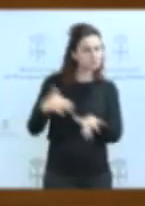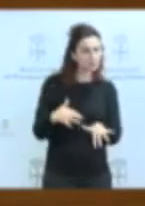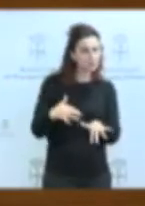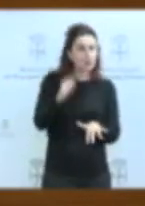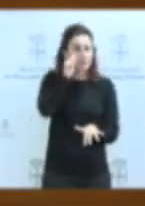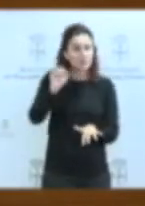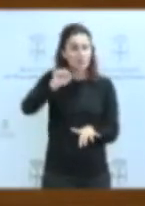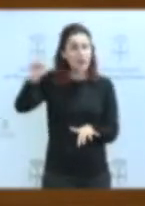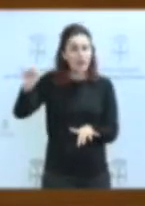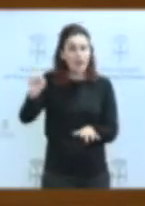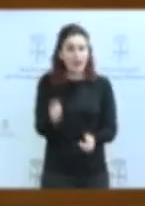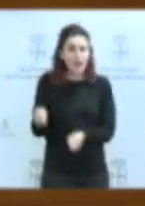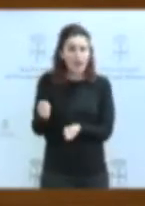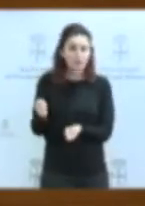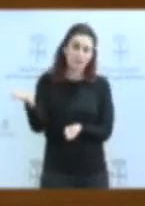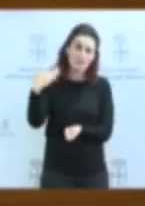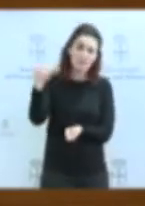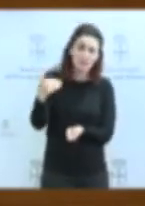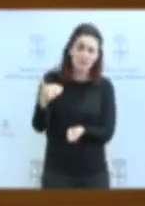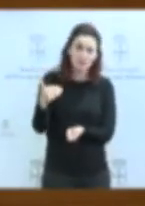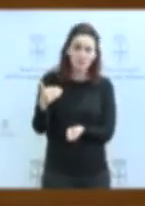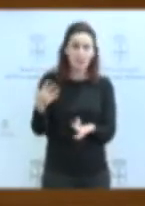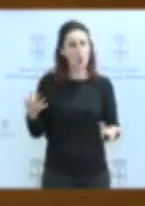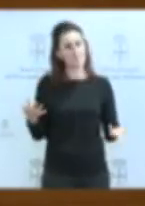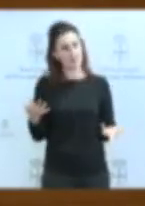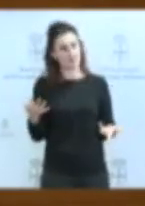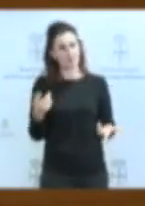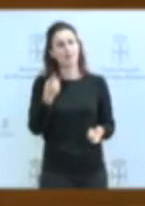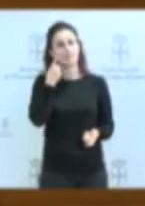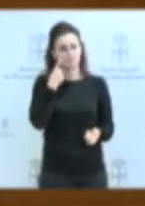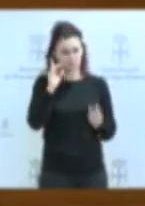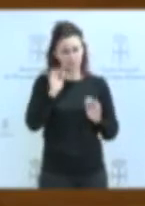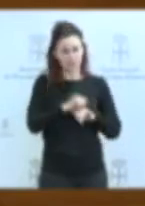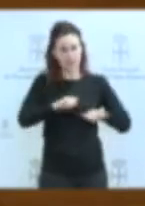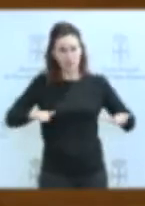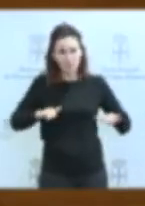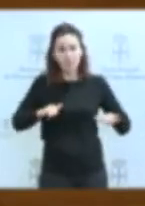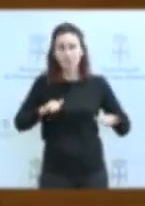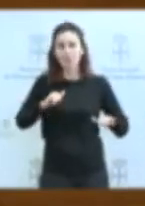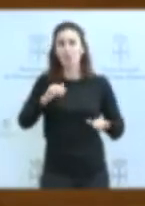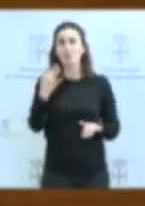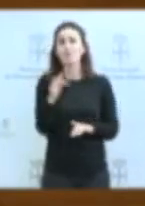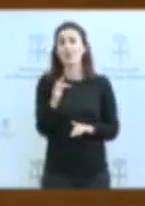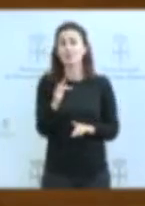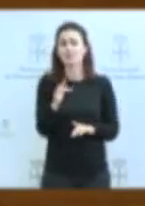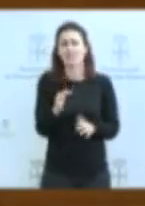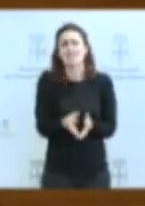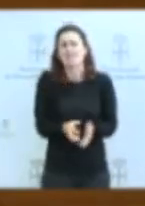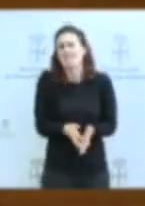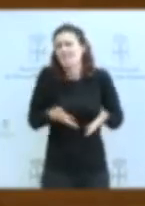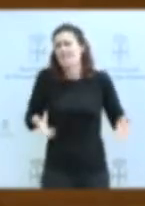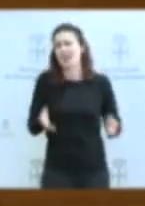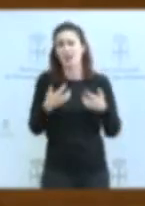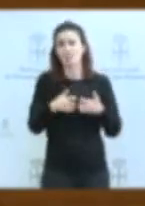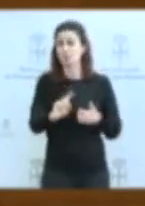Frankfurt no es el aeropuerto donde se sitúa la gran industria en Alemania. No en vano, el Instituto Español de Comercio Exterior, ¿dónde tiene sus 2 oficinas comerciales